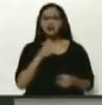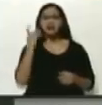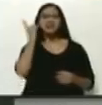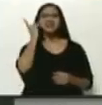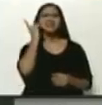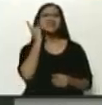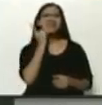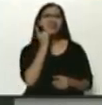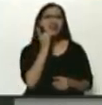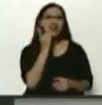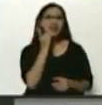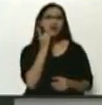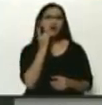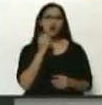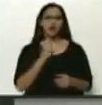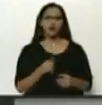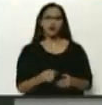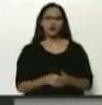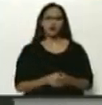Y le dijo, tú que eres un flojo,